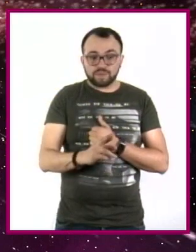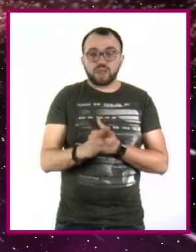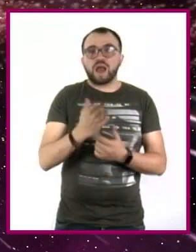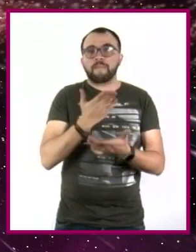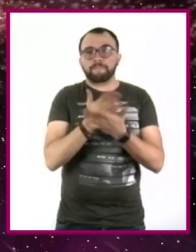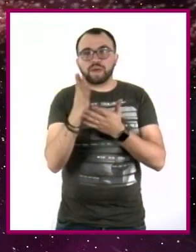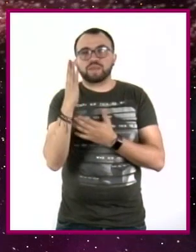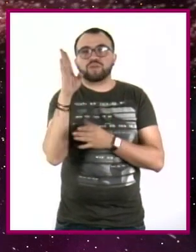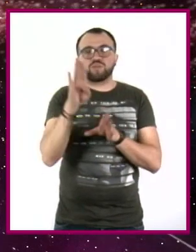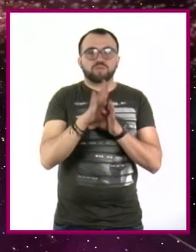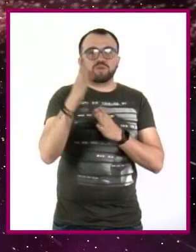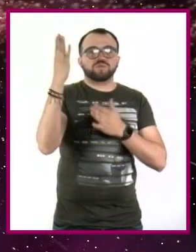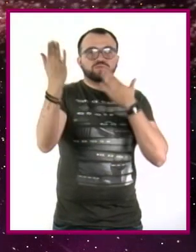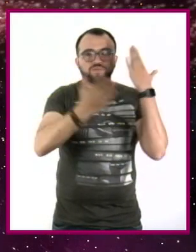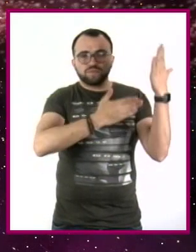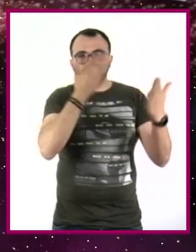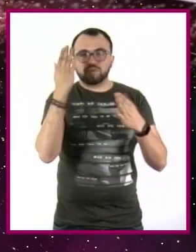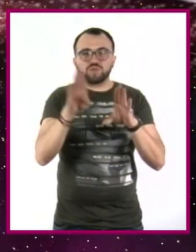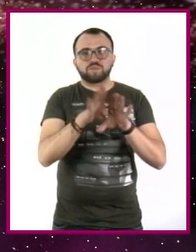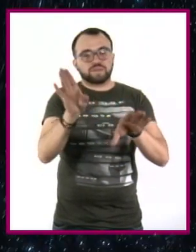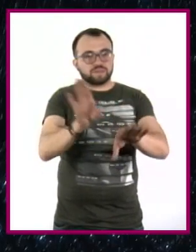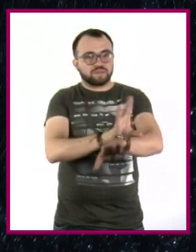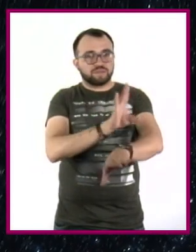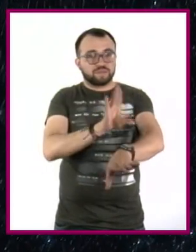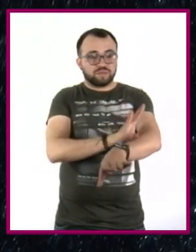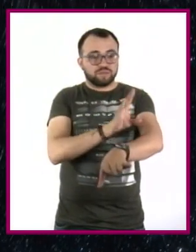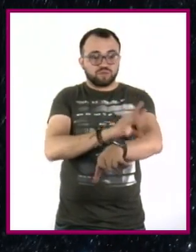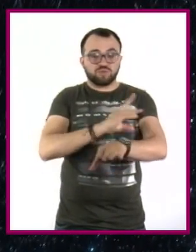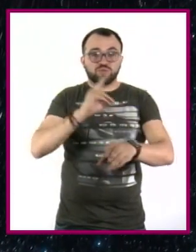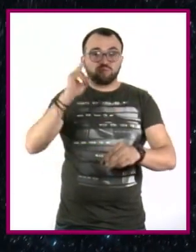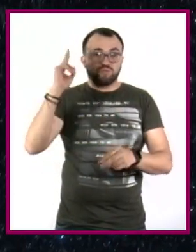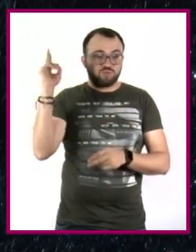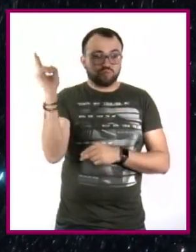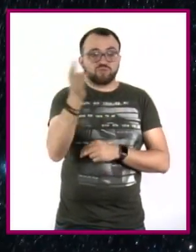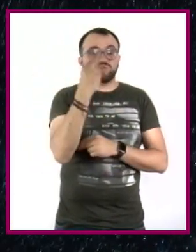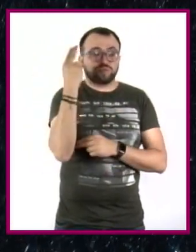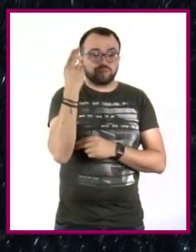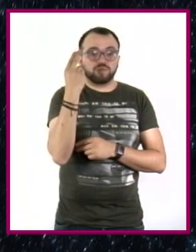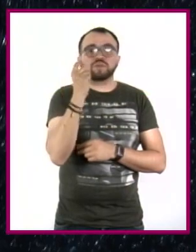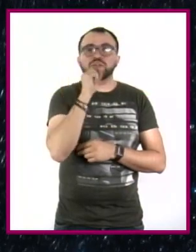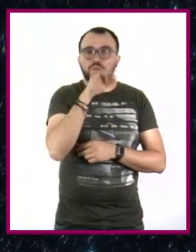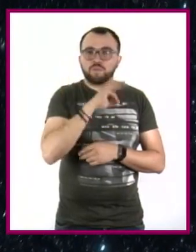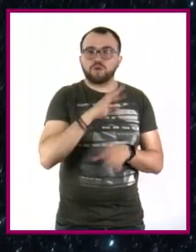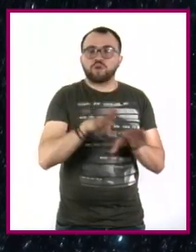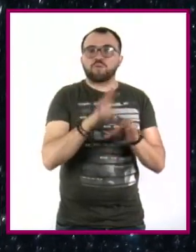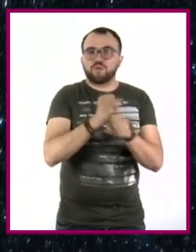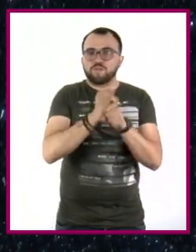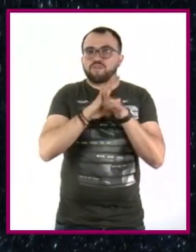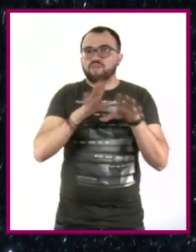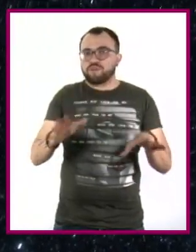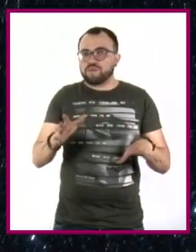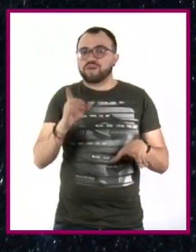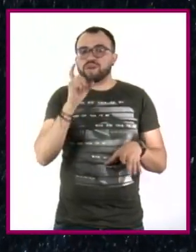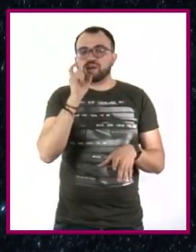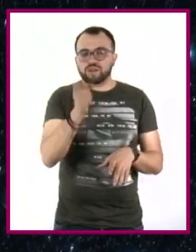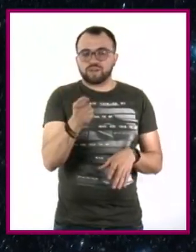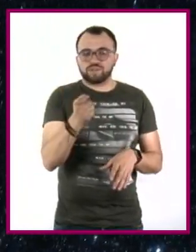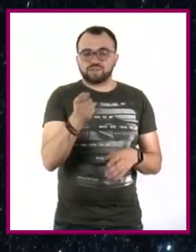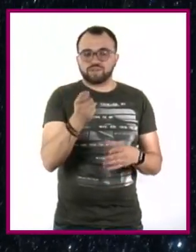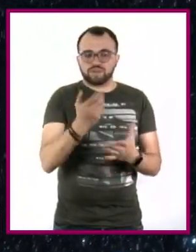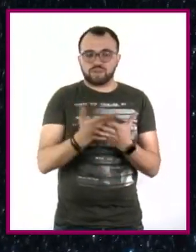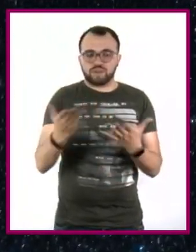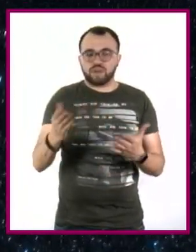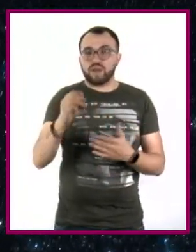estudiar procesos muy energéticos en el universo, también podrían traer información sobre 2 misterios actuales: